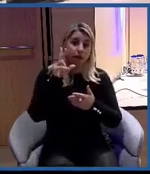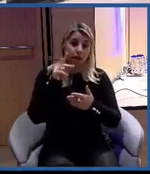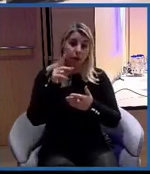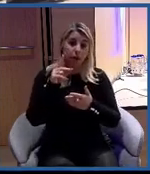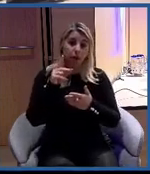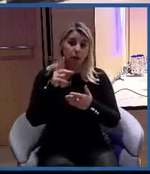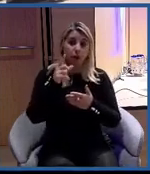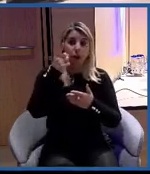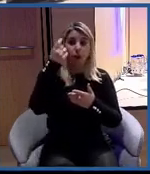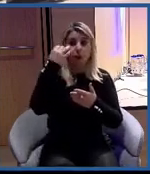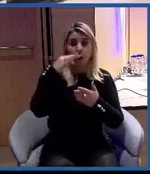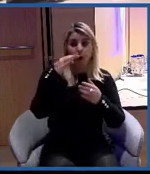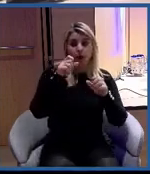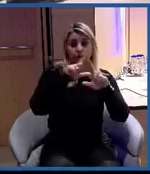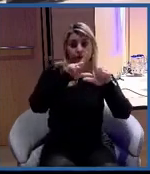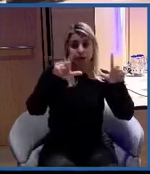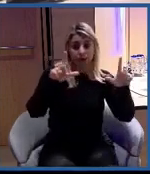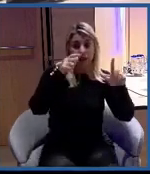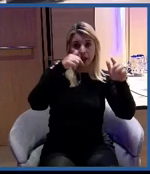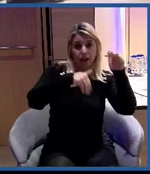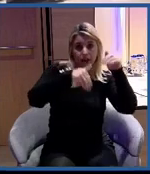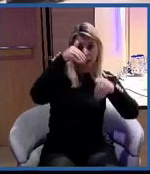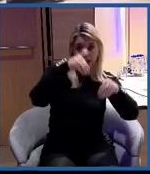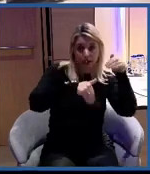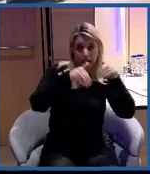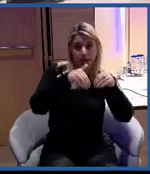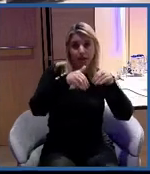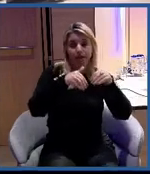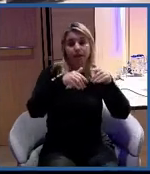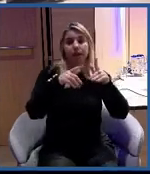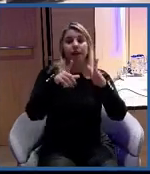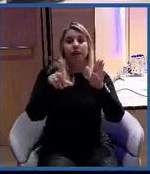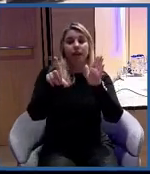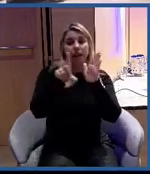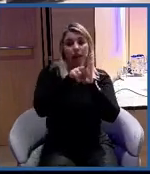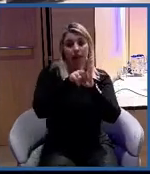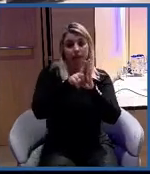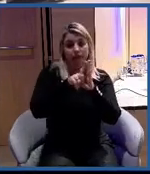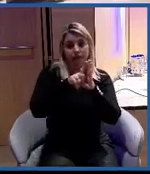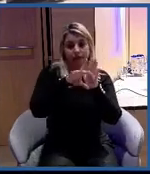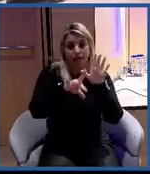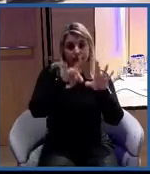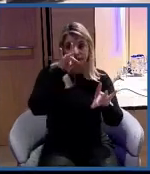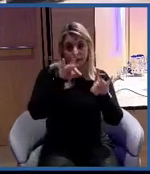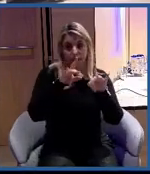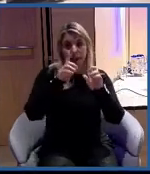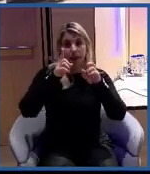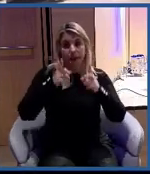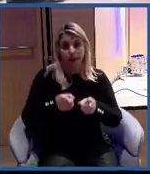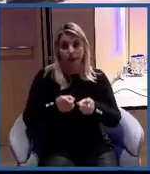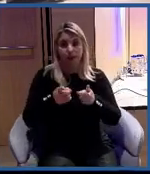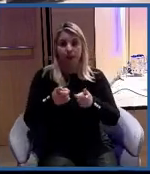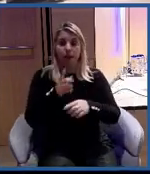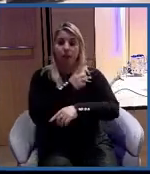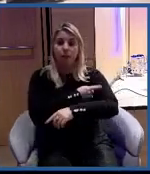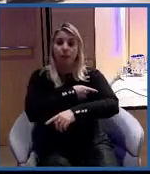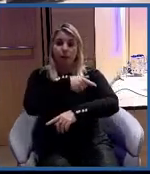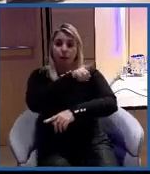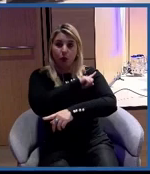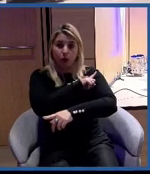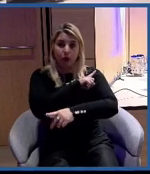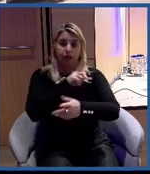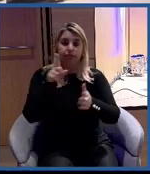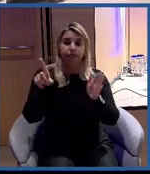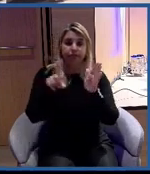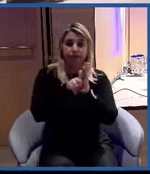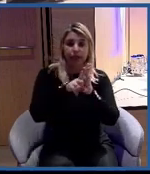tuvimos solo elecciones legislativas este año Se repitió con elecciones también del poder ejecutivo a nivel nacional y